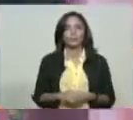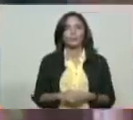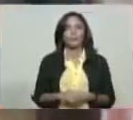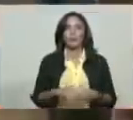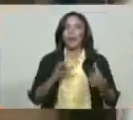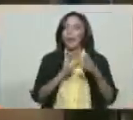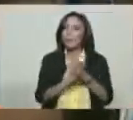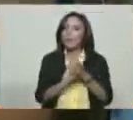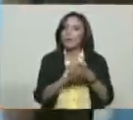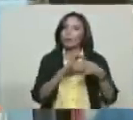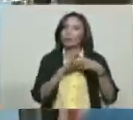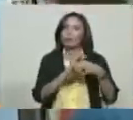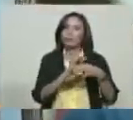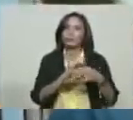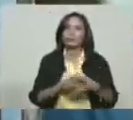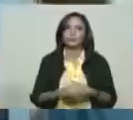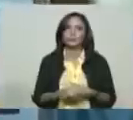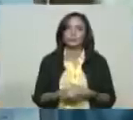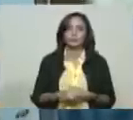nunca.